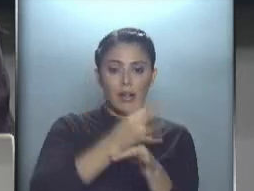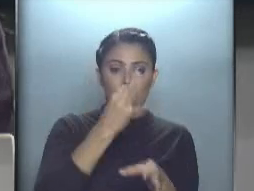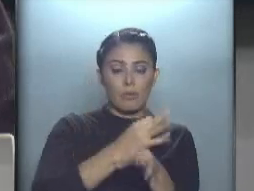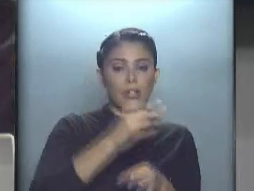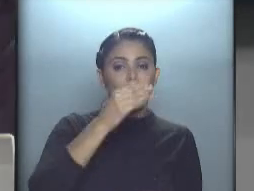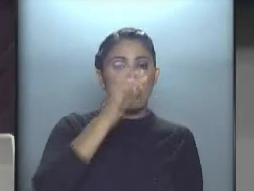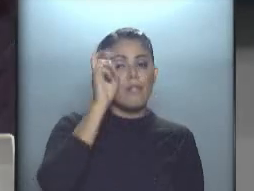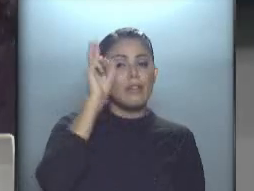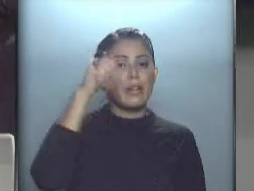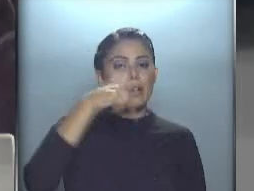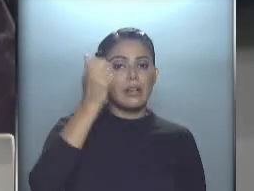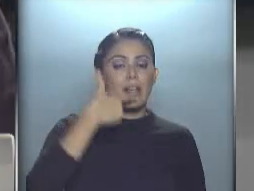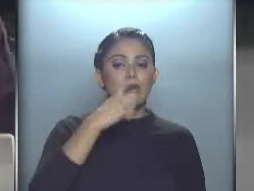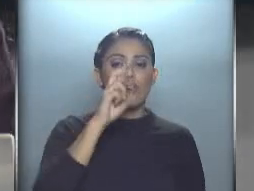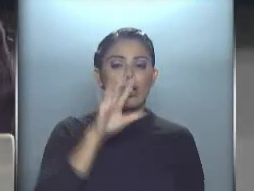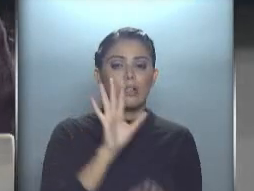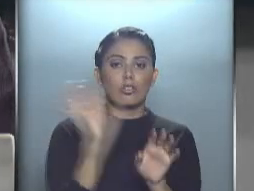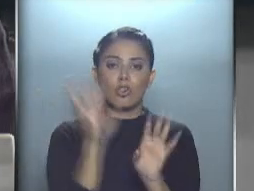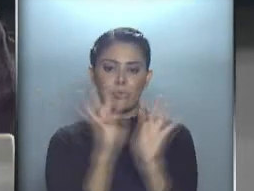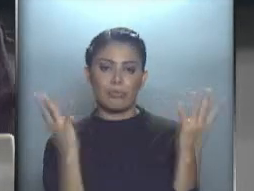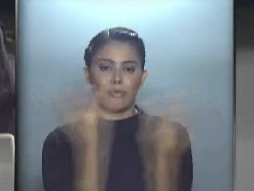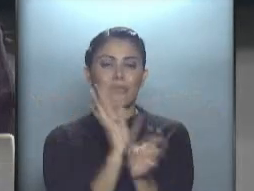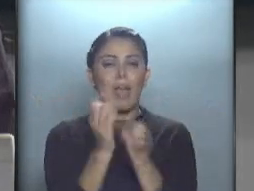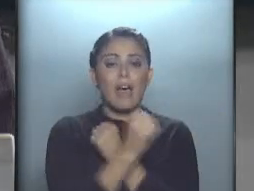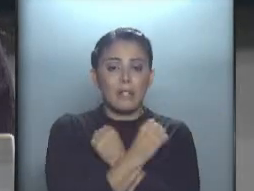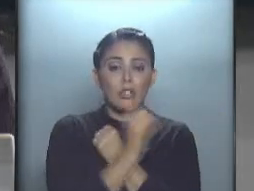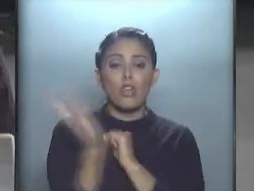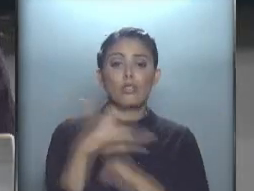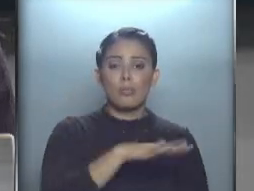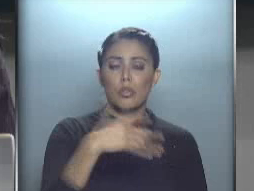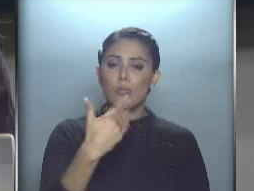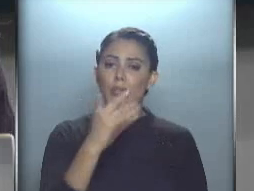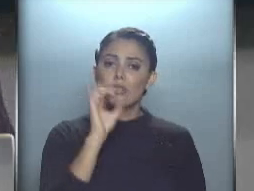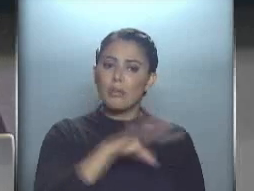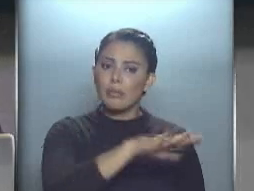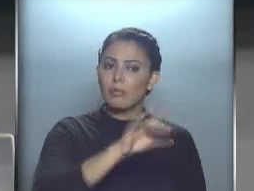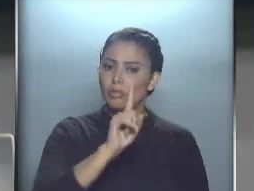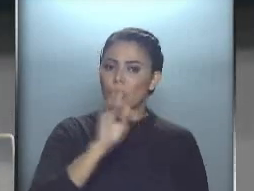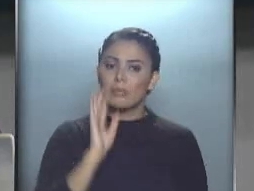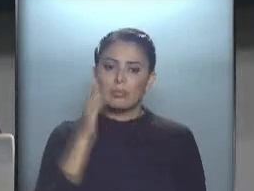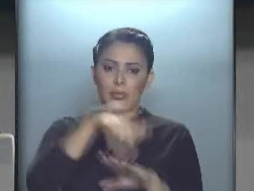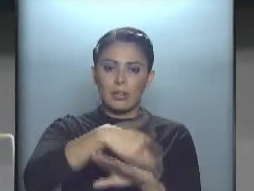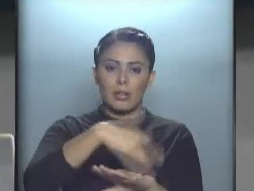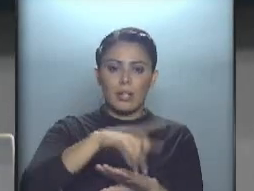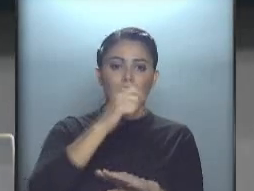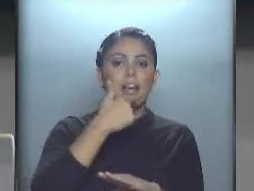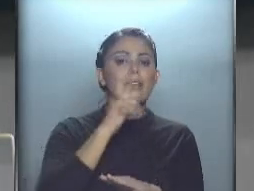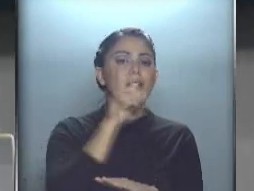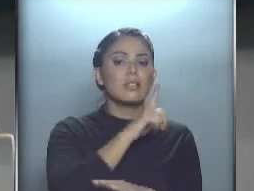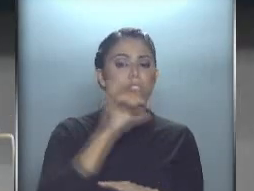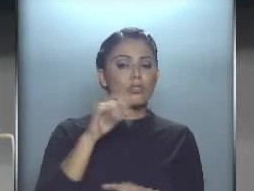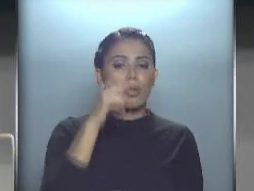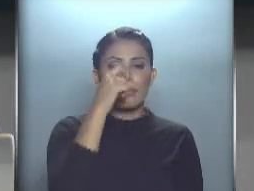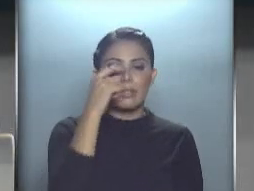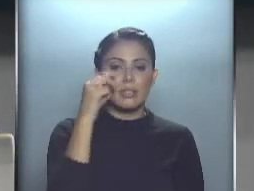Bernasconi, que invitamos a toda la comunidad a participar, no solo la del barrio. Queda en Cátulo Castillo 2750.